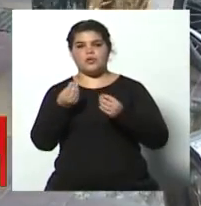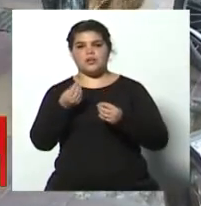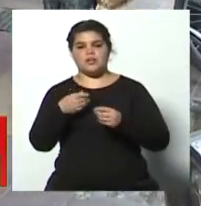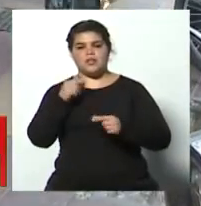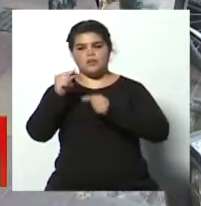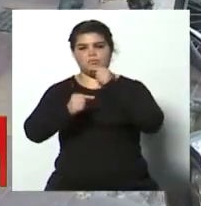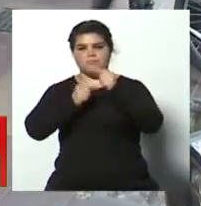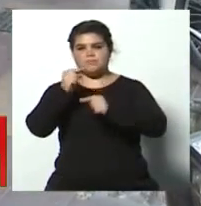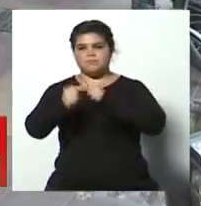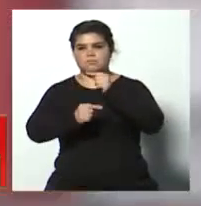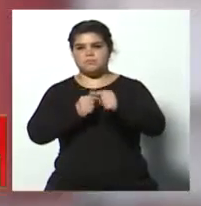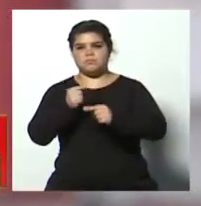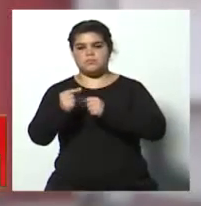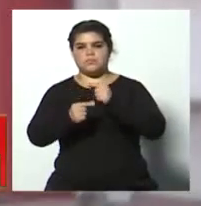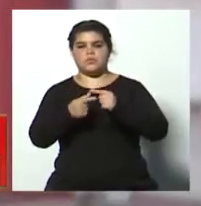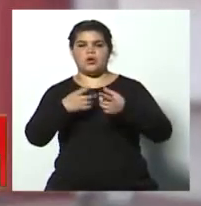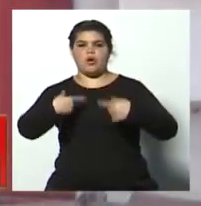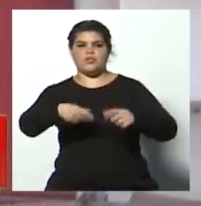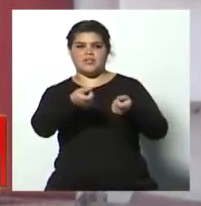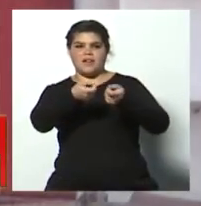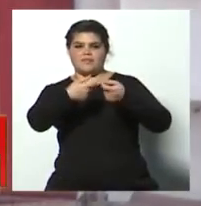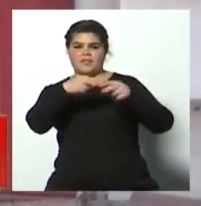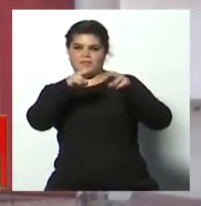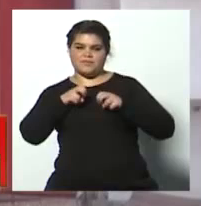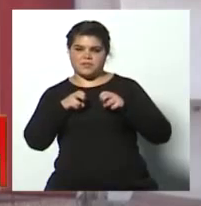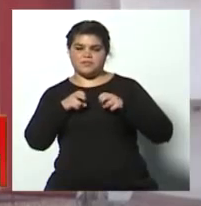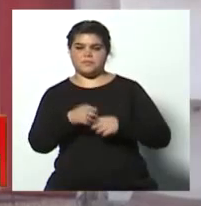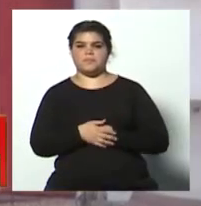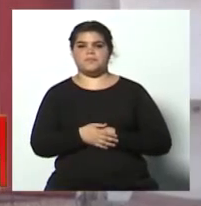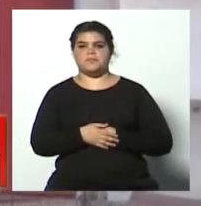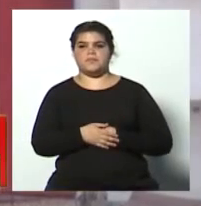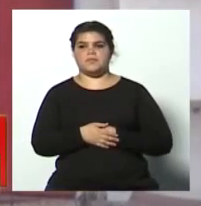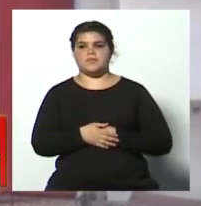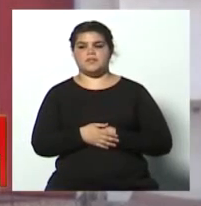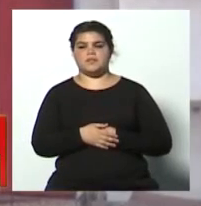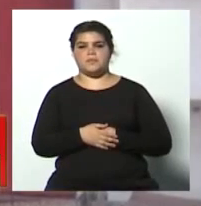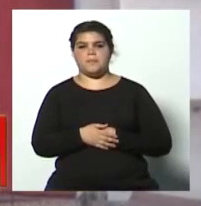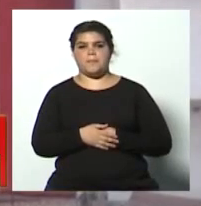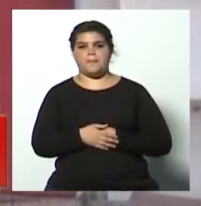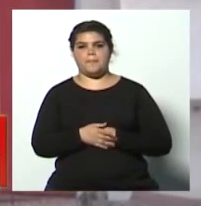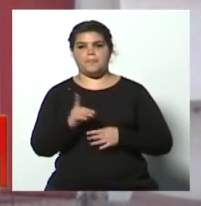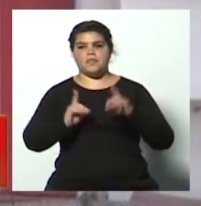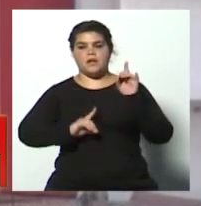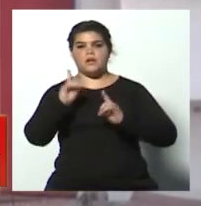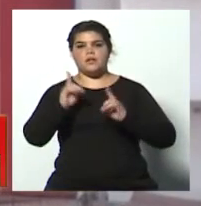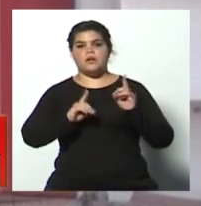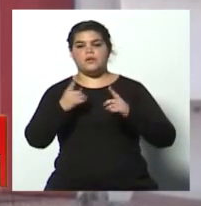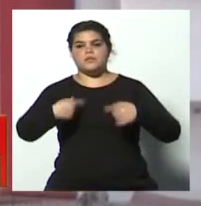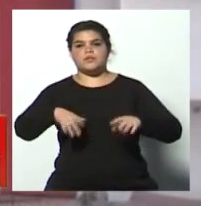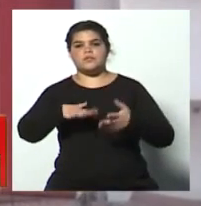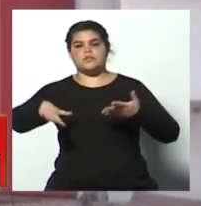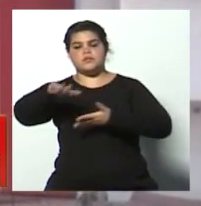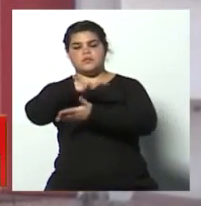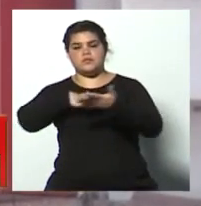regresivo en términos de redistribución del ingreso, si se quiere, o hace más injustamente en términos